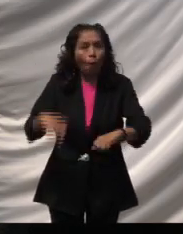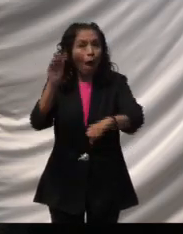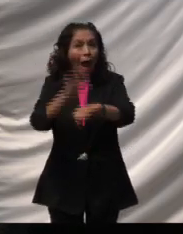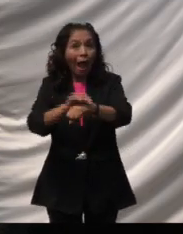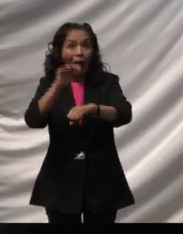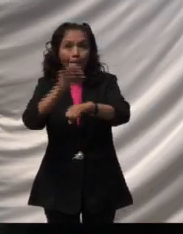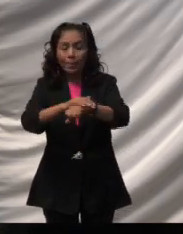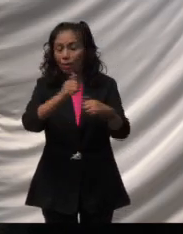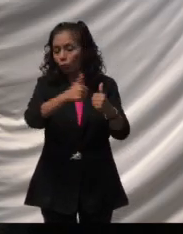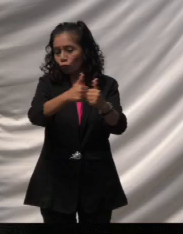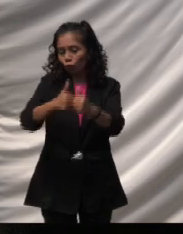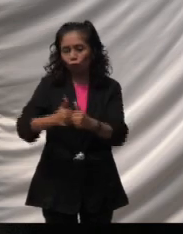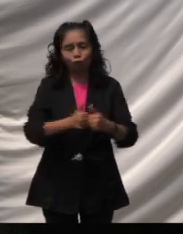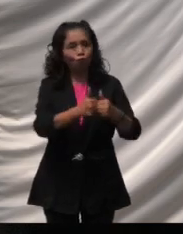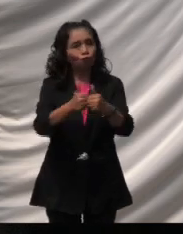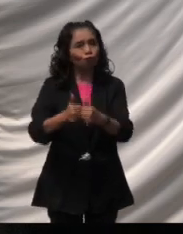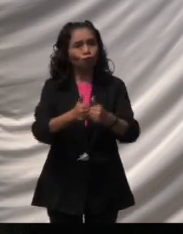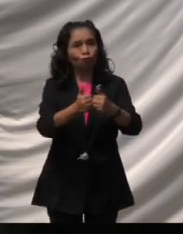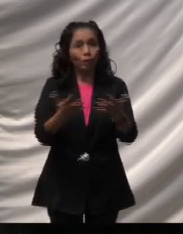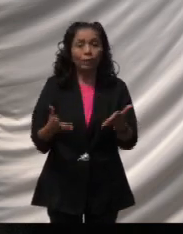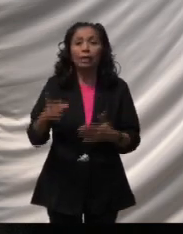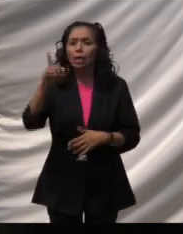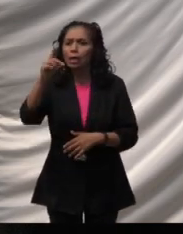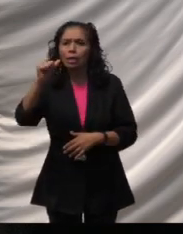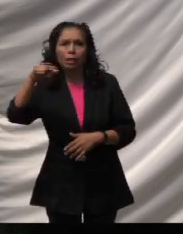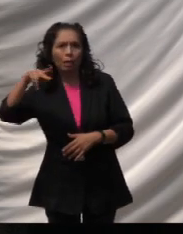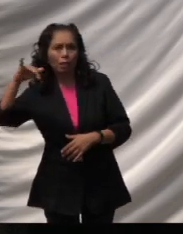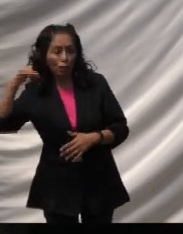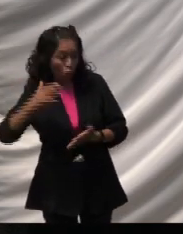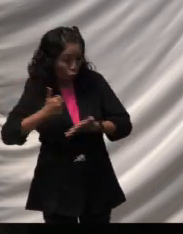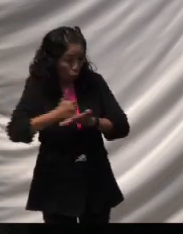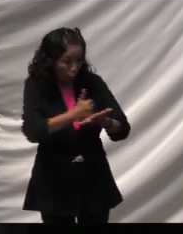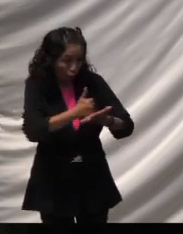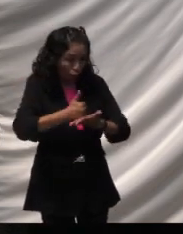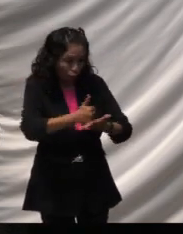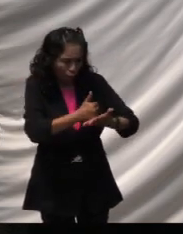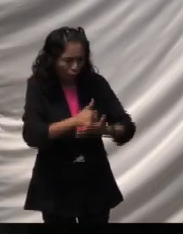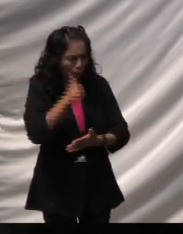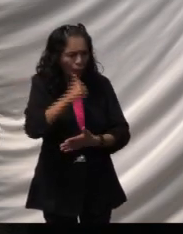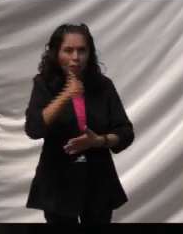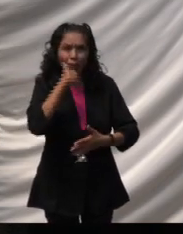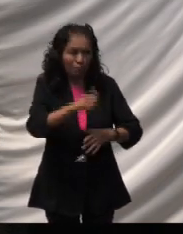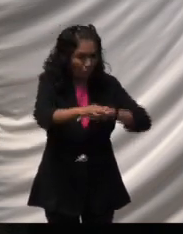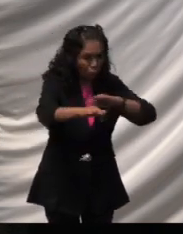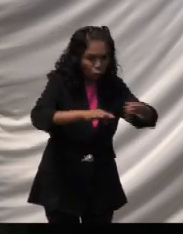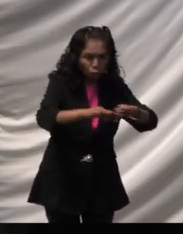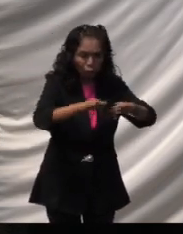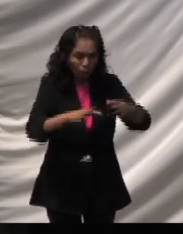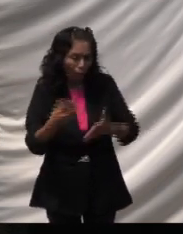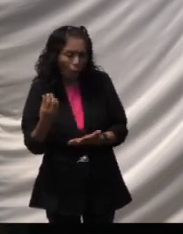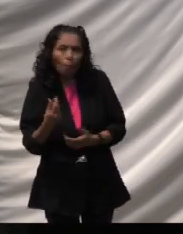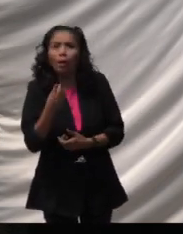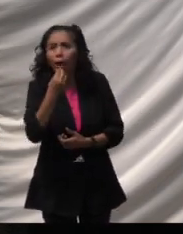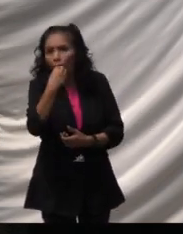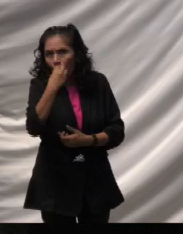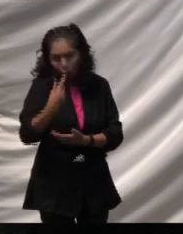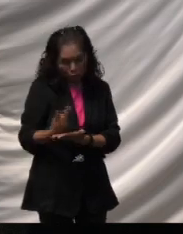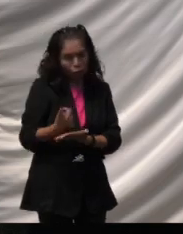mejores amigos y desde entonces Daniel lo ayudaba en su trabajo día y noche para que tuviera algo de comer.